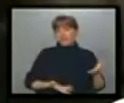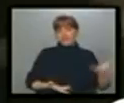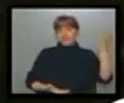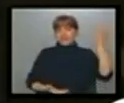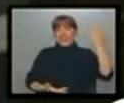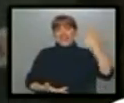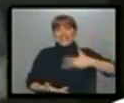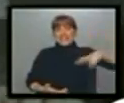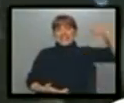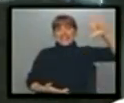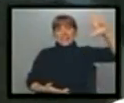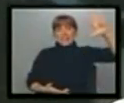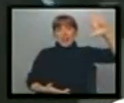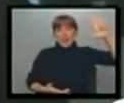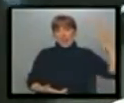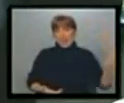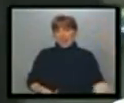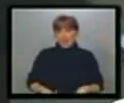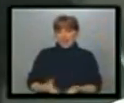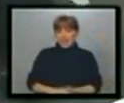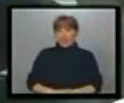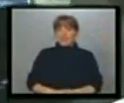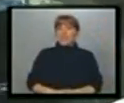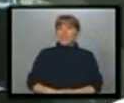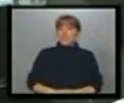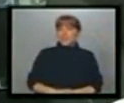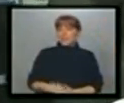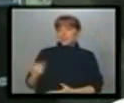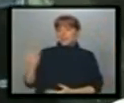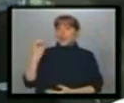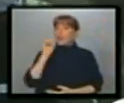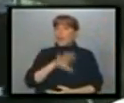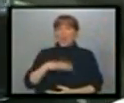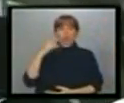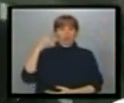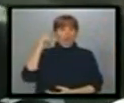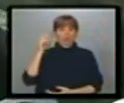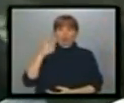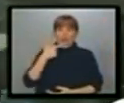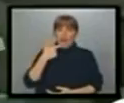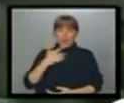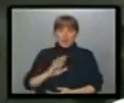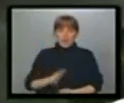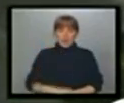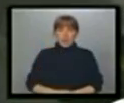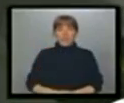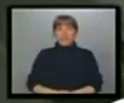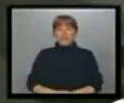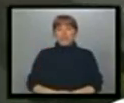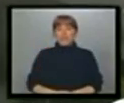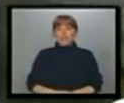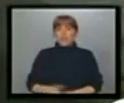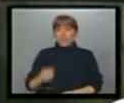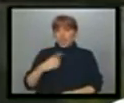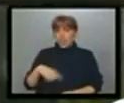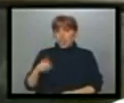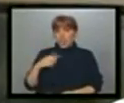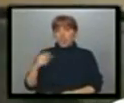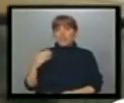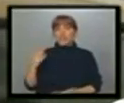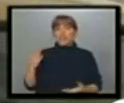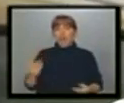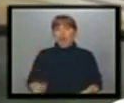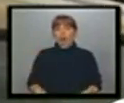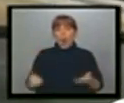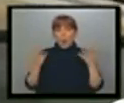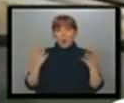una camioneta escolar, siempre conviene el gas. Sí. Nosotros que a pesar del aumento del 100% tenemos que